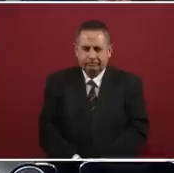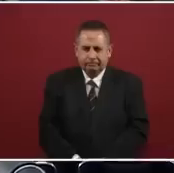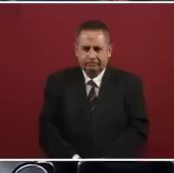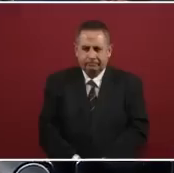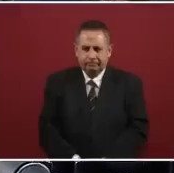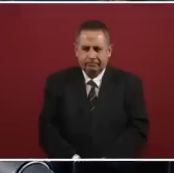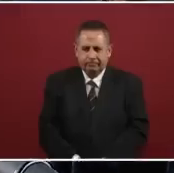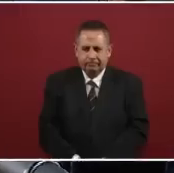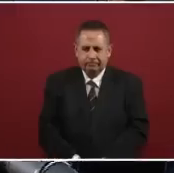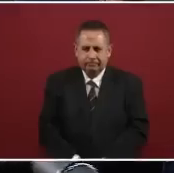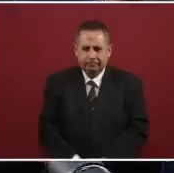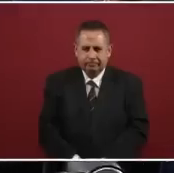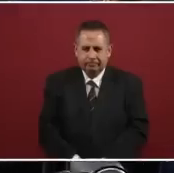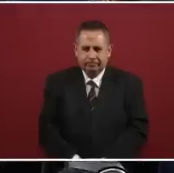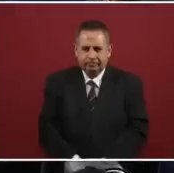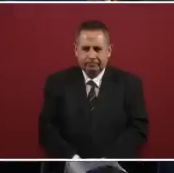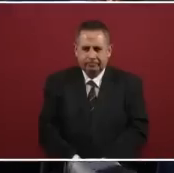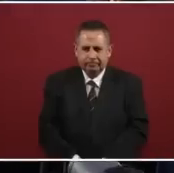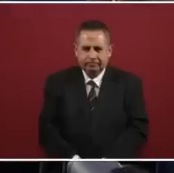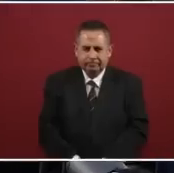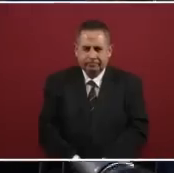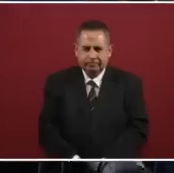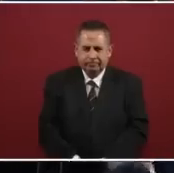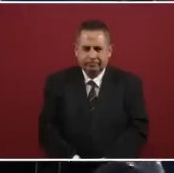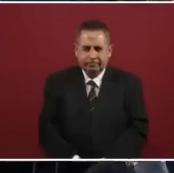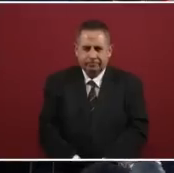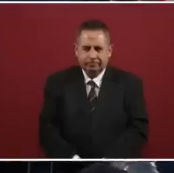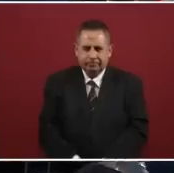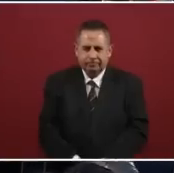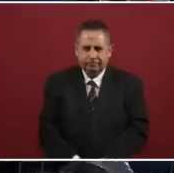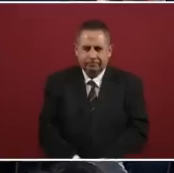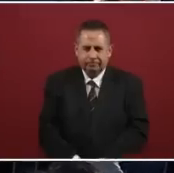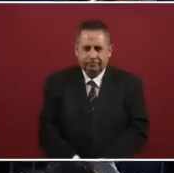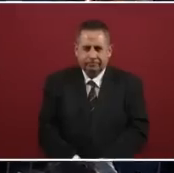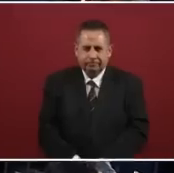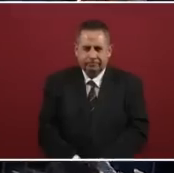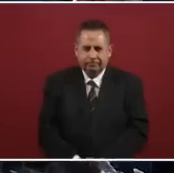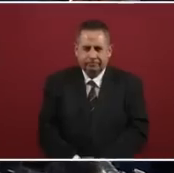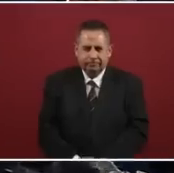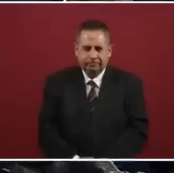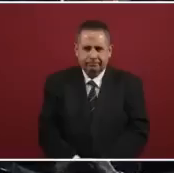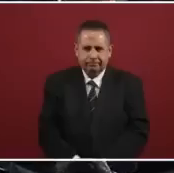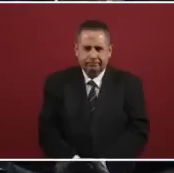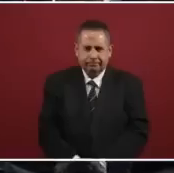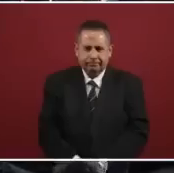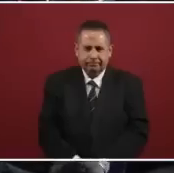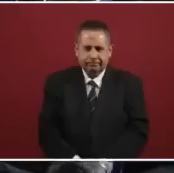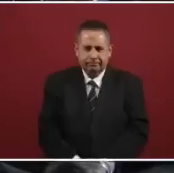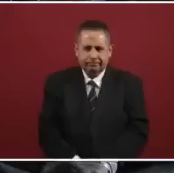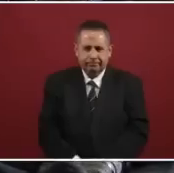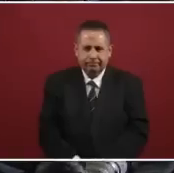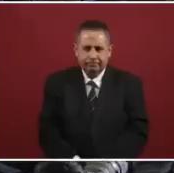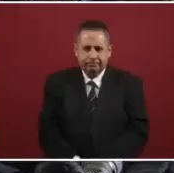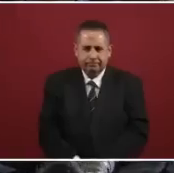Bravo. Es un periodista. Señor presidente, ¿le puedo entregar el contador? Muchísimas